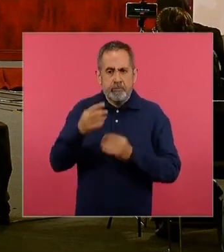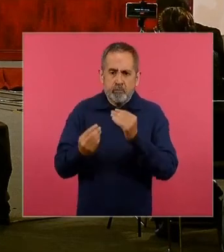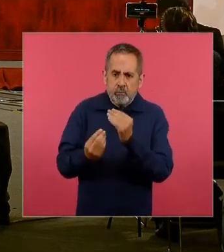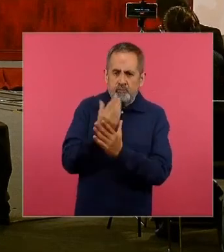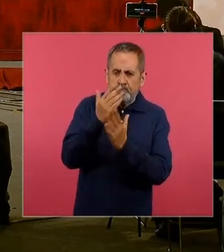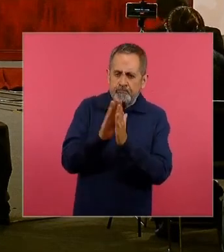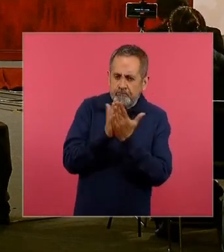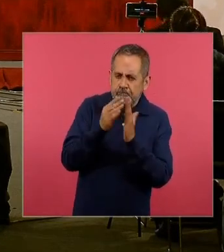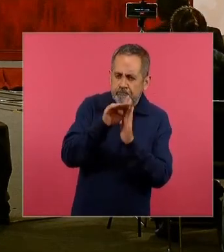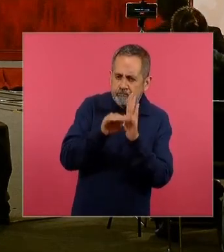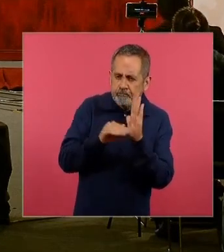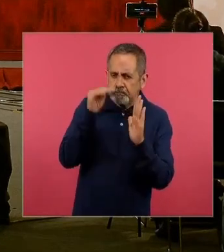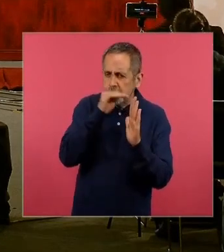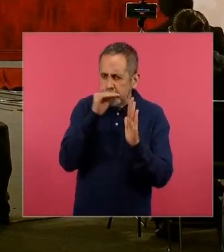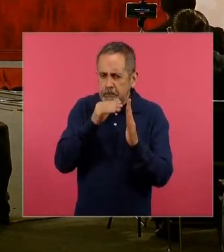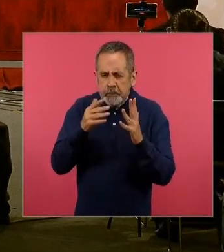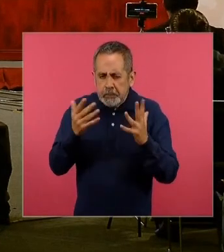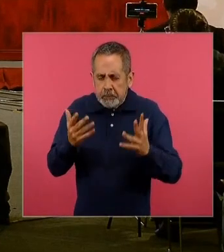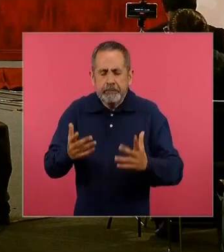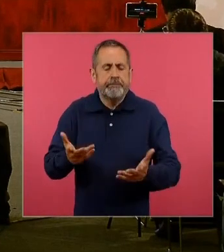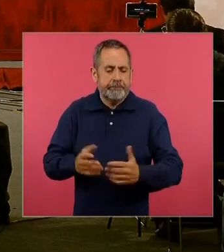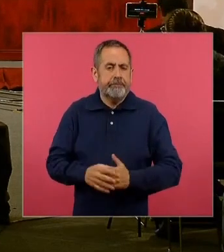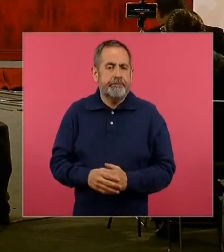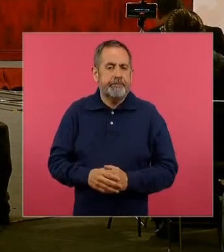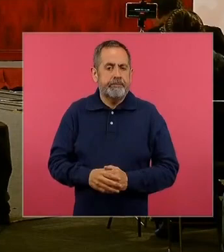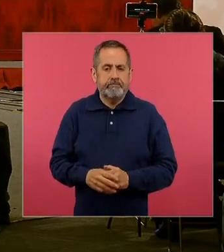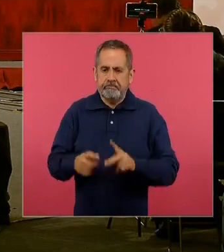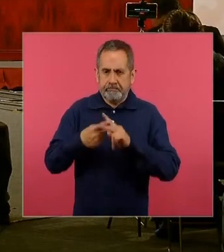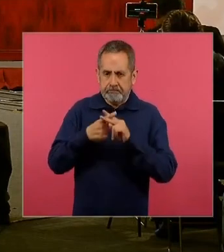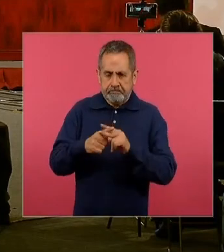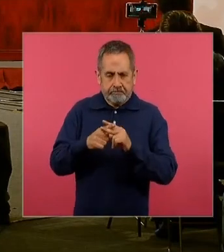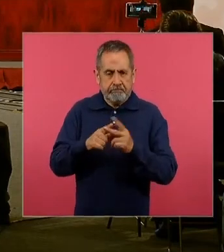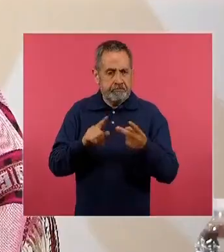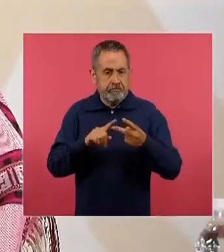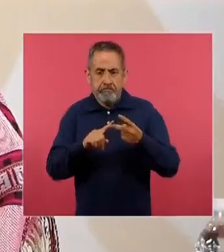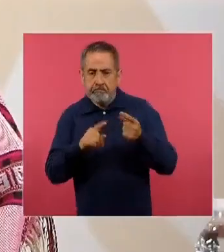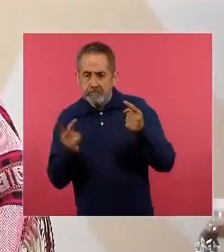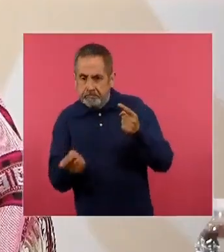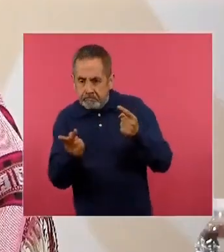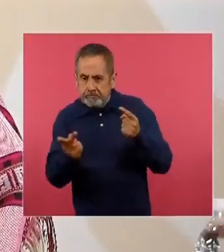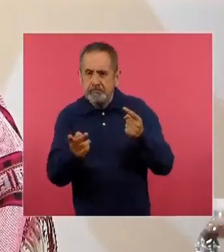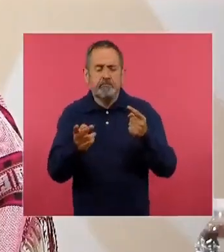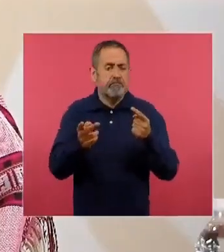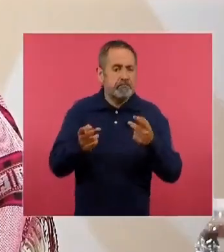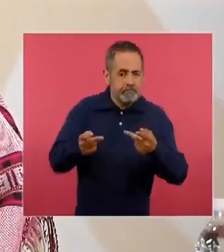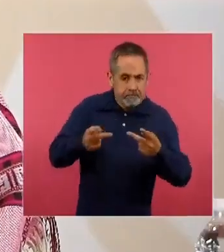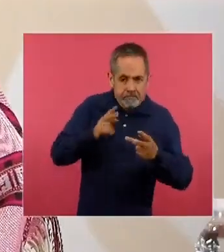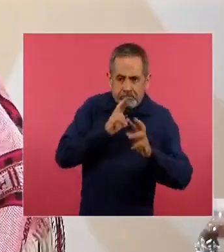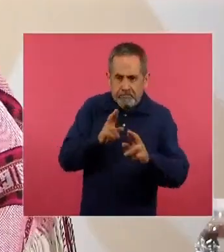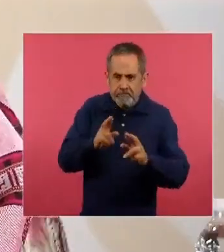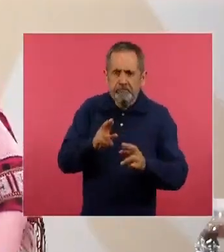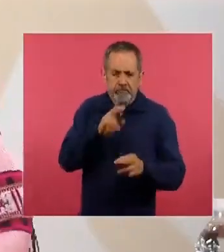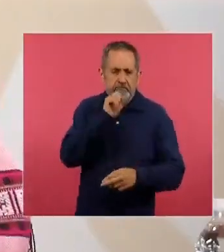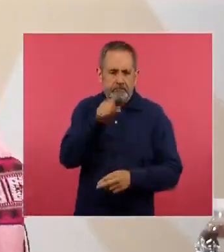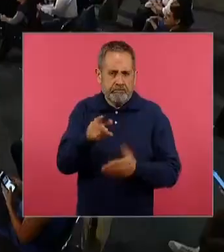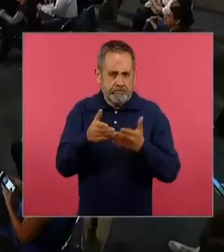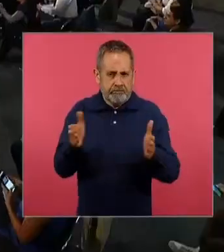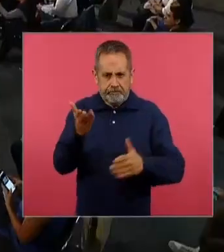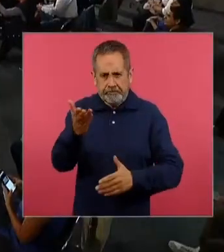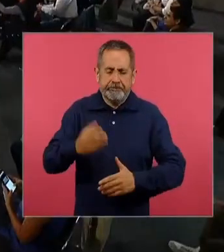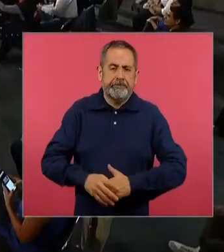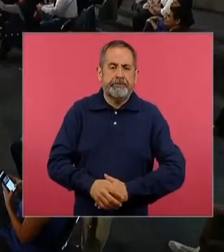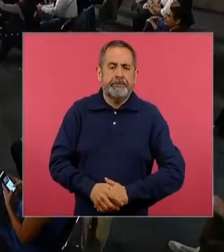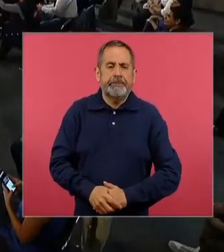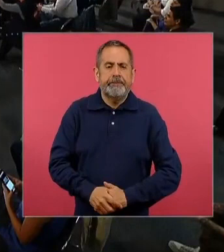nuevos libros de texto gratuitos. Pues abriremos un espacio para preguntas por parte de ustedes.